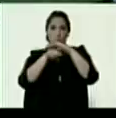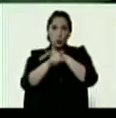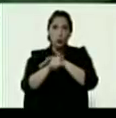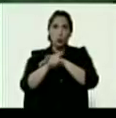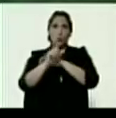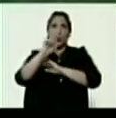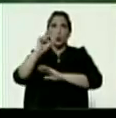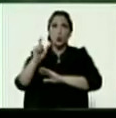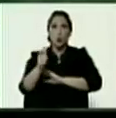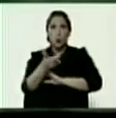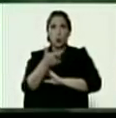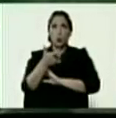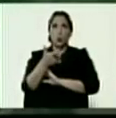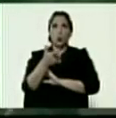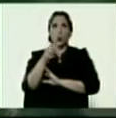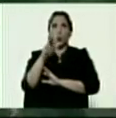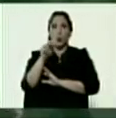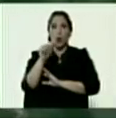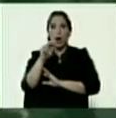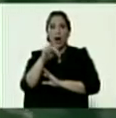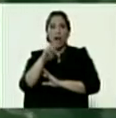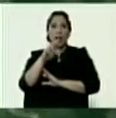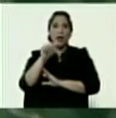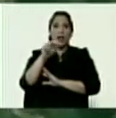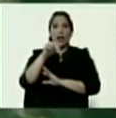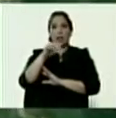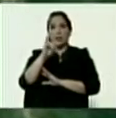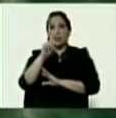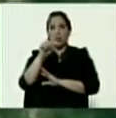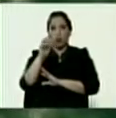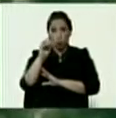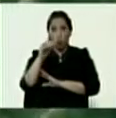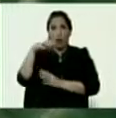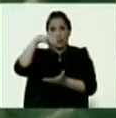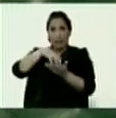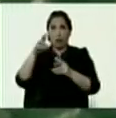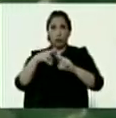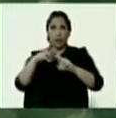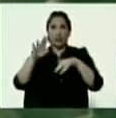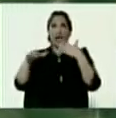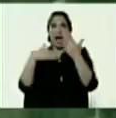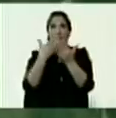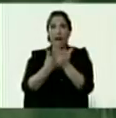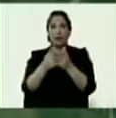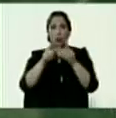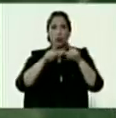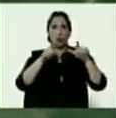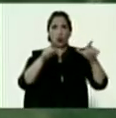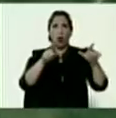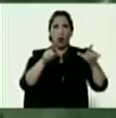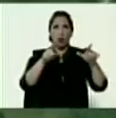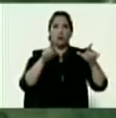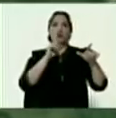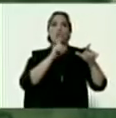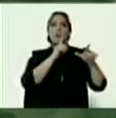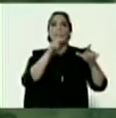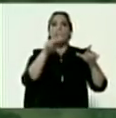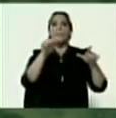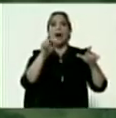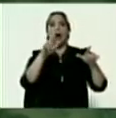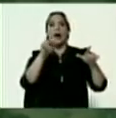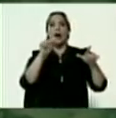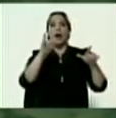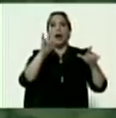Guarumito, estado Táchira, todavía perteneciente a Venezuela, hasta llegar a un punto conocido como el